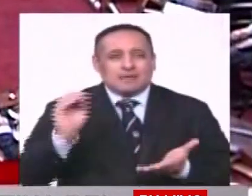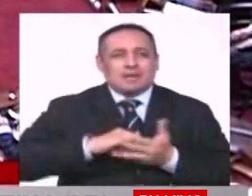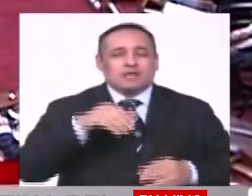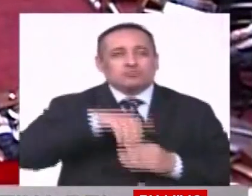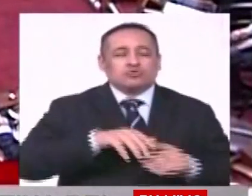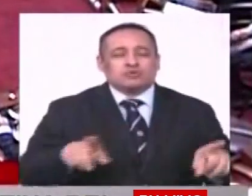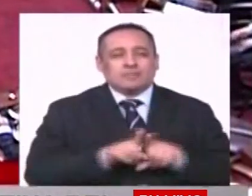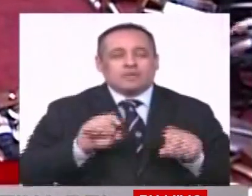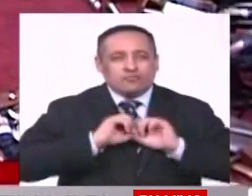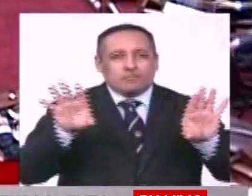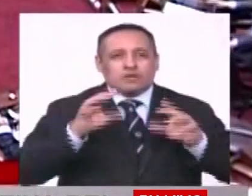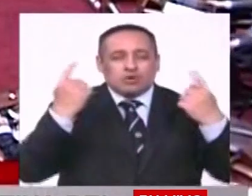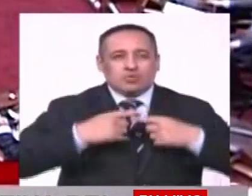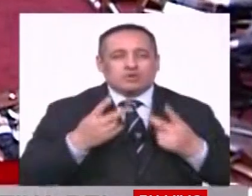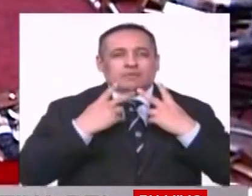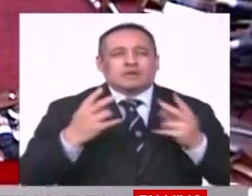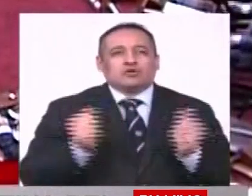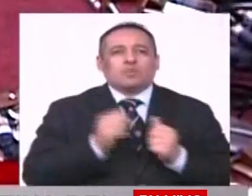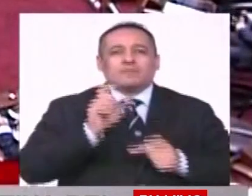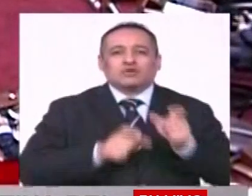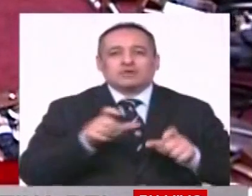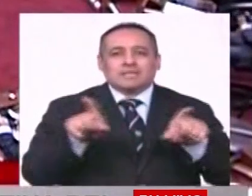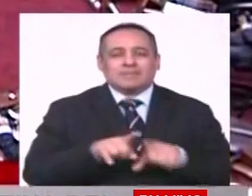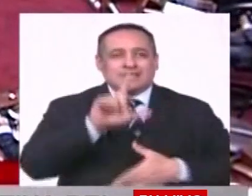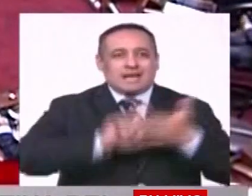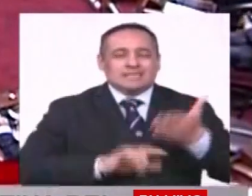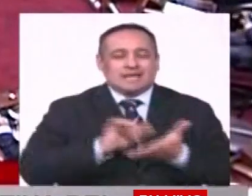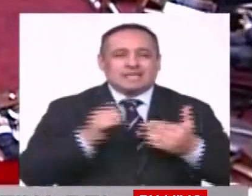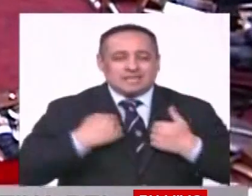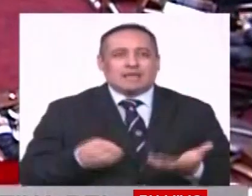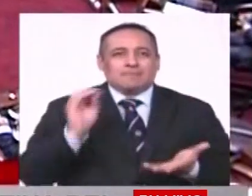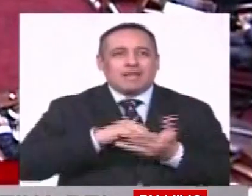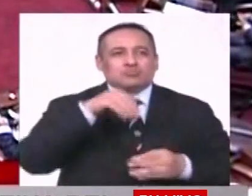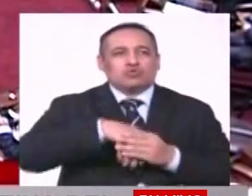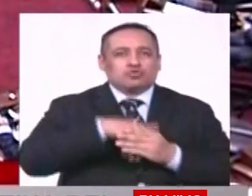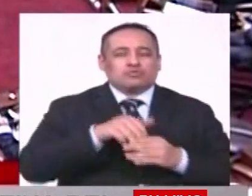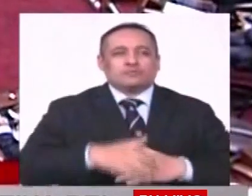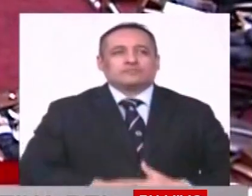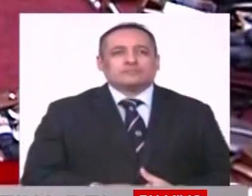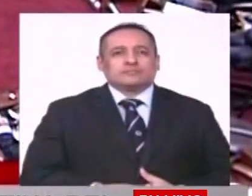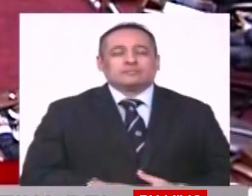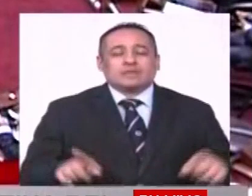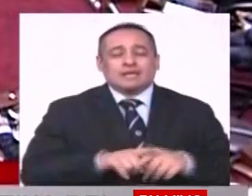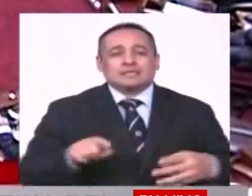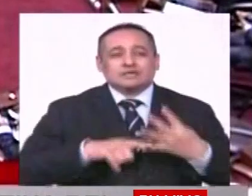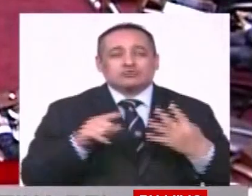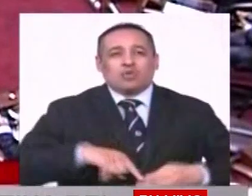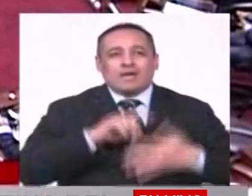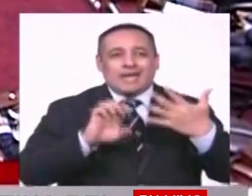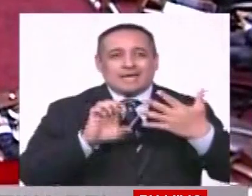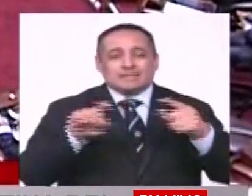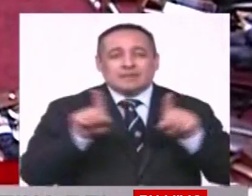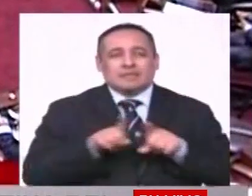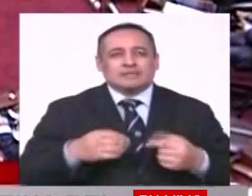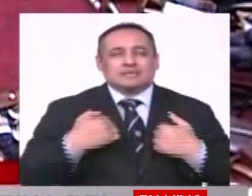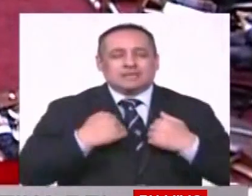votos, proclamándose a los candidatos de la lista que obtenga mayor votación. Inciso E. A